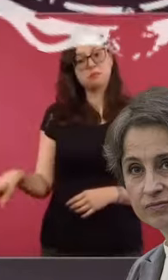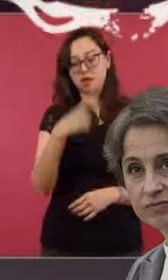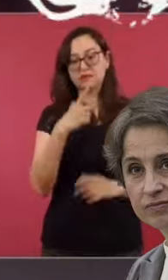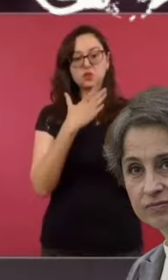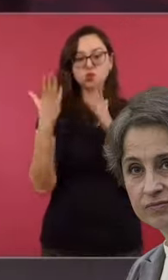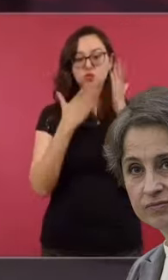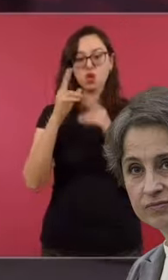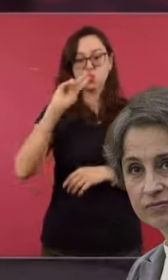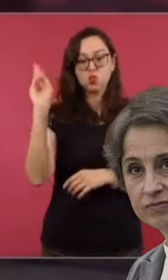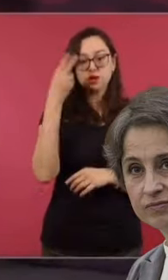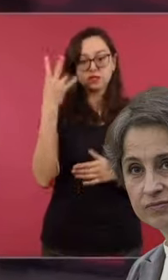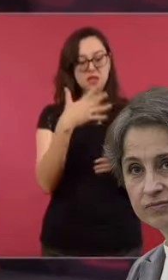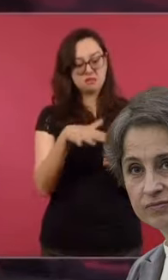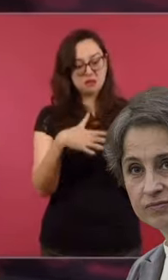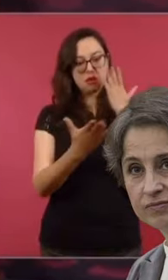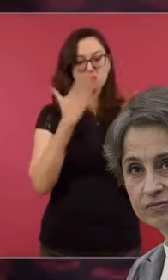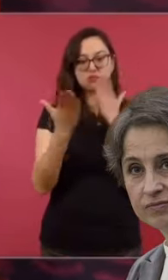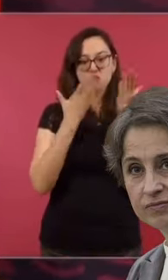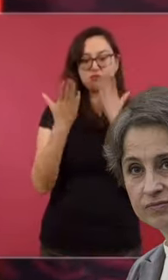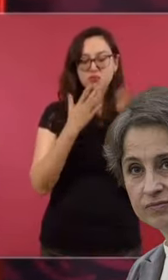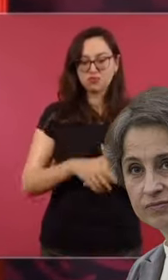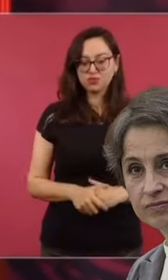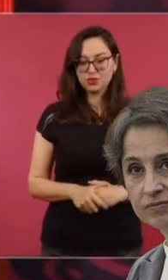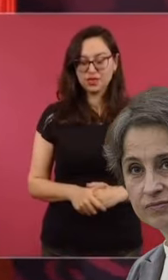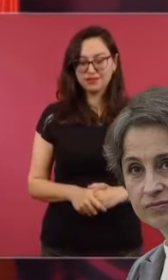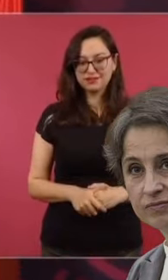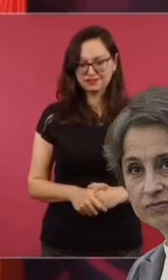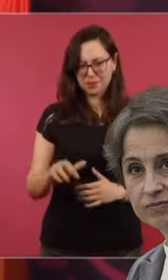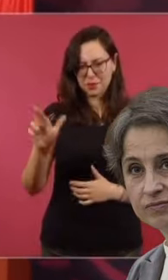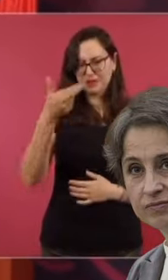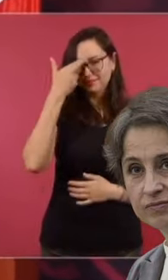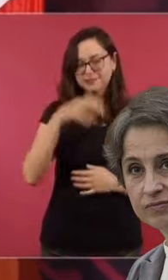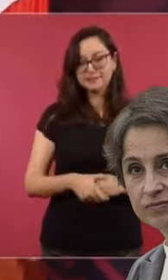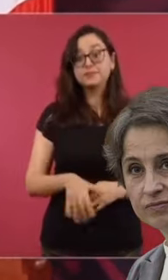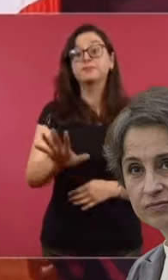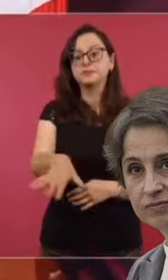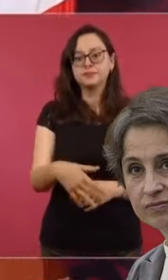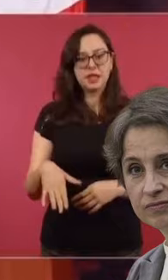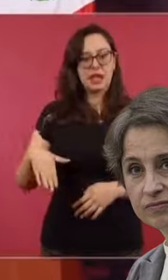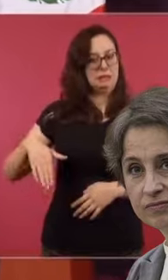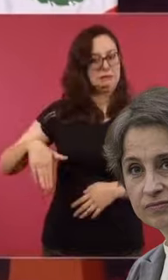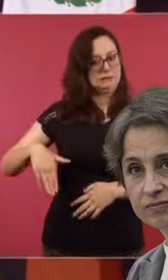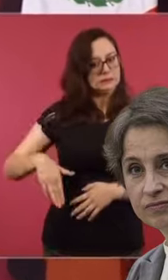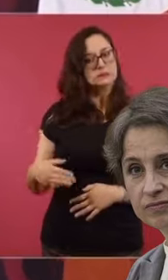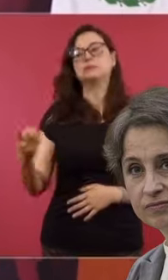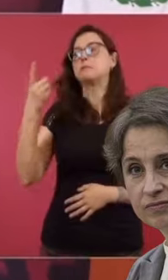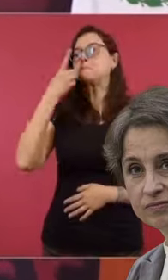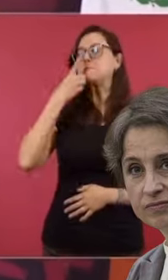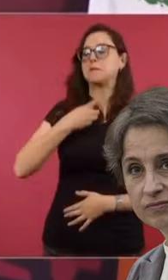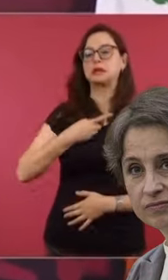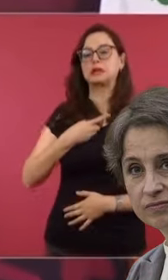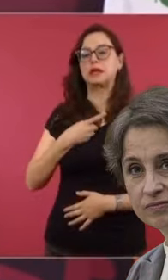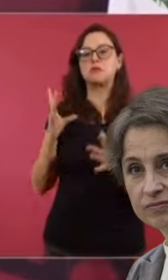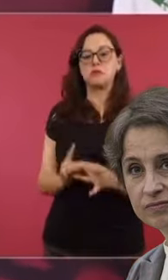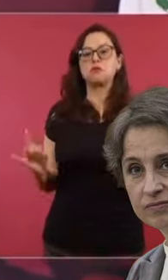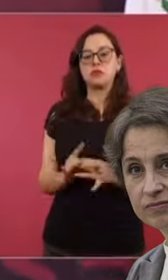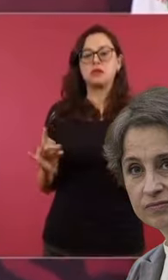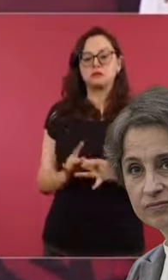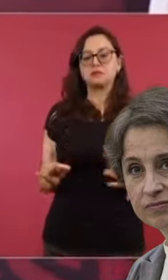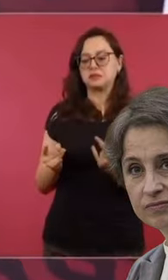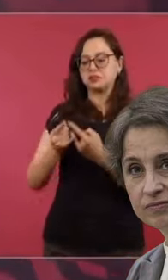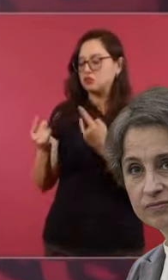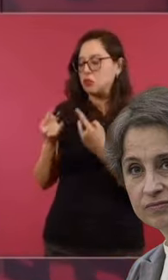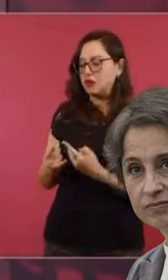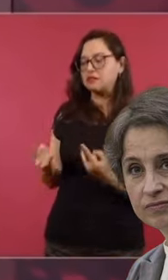Me acaban de contar algo, porque aquí vienen de todas partes a contar cosas. Pero estamos informados. Ya no hay